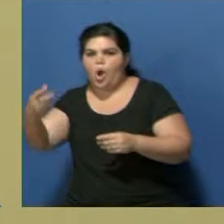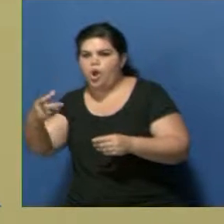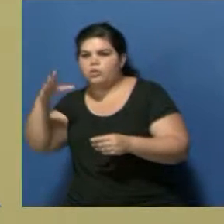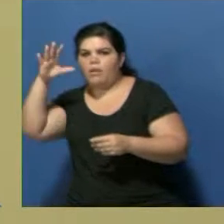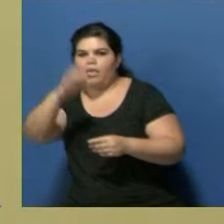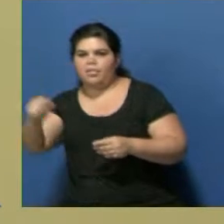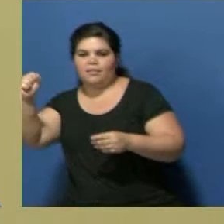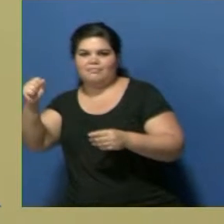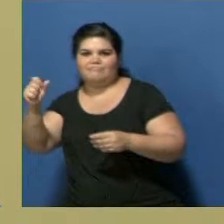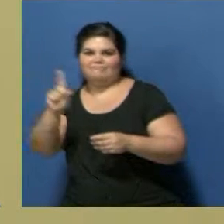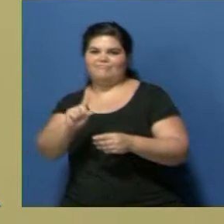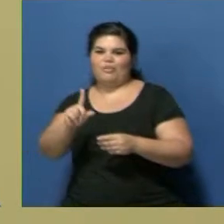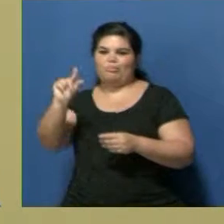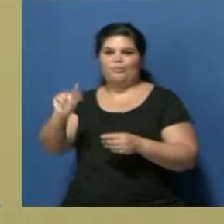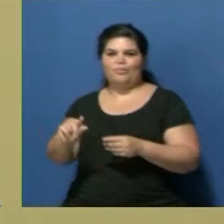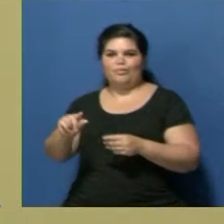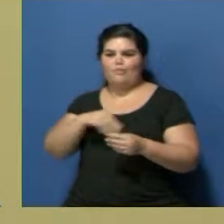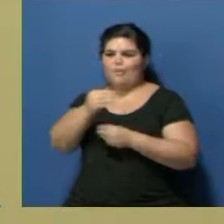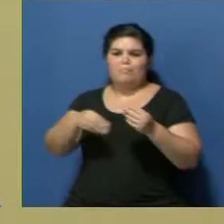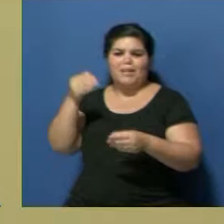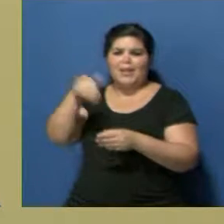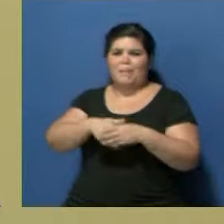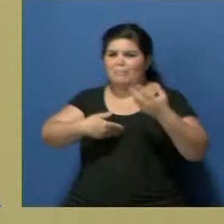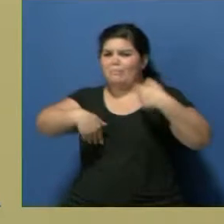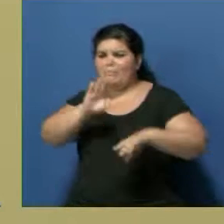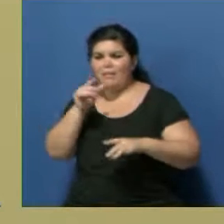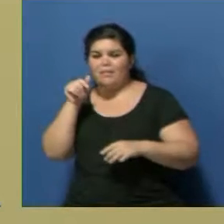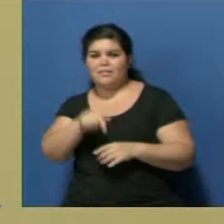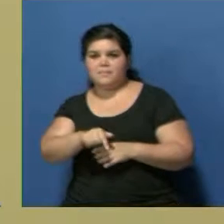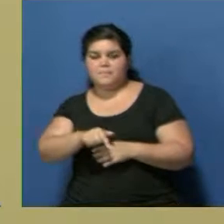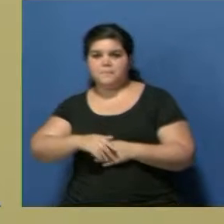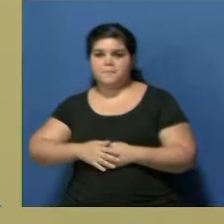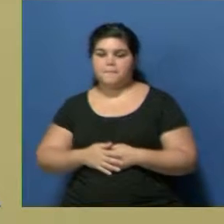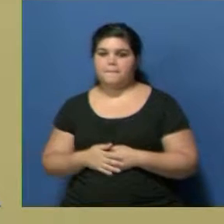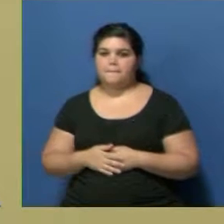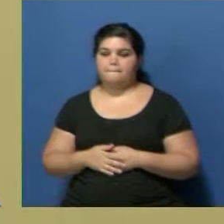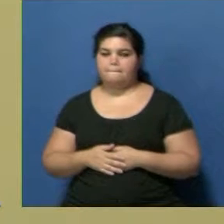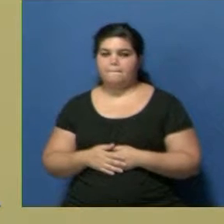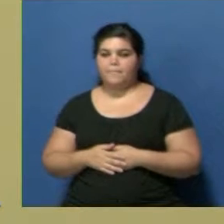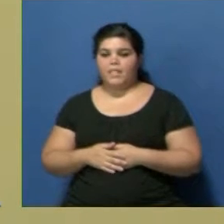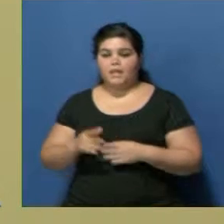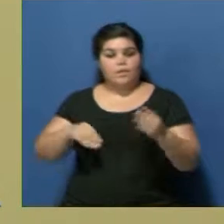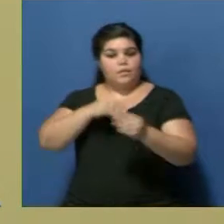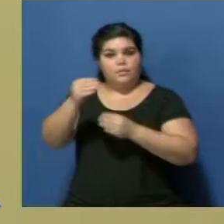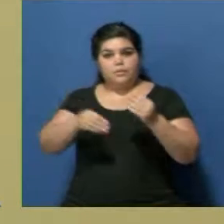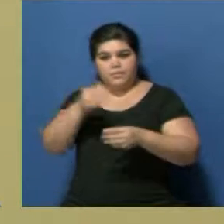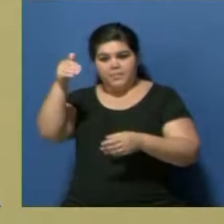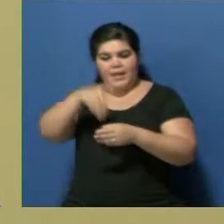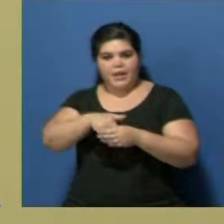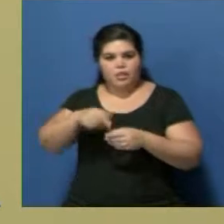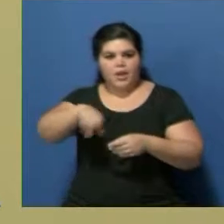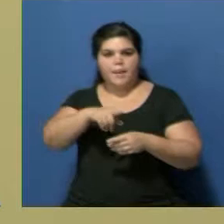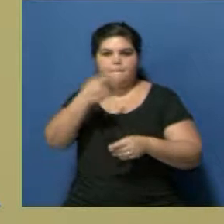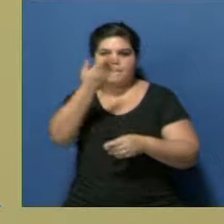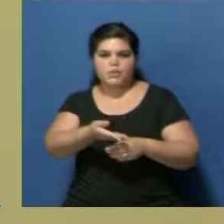los que un extraño abusa de un niño. Uh-huh. Son contados. La mayoría de los casos pasan en el seno intrafamiliar, donde la